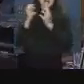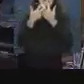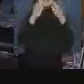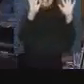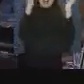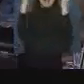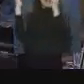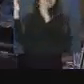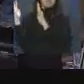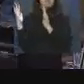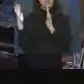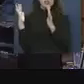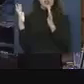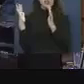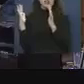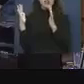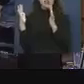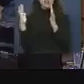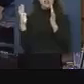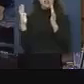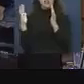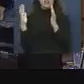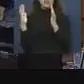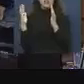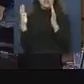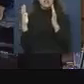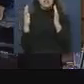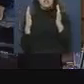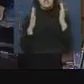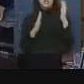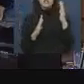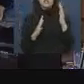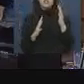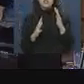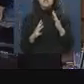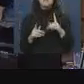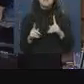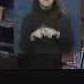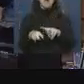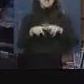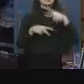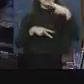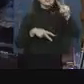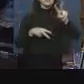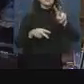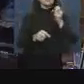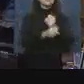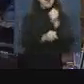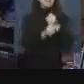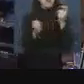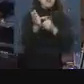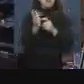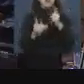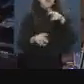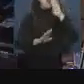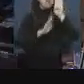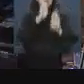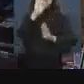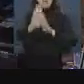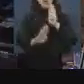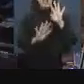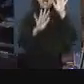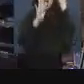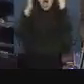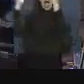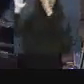no tre pidan en de una u otra manera realizar sus actividades productivas sin resguardo ni al